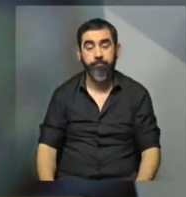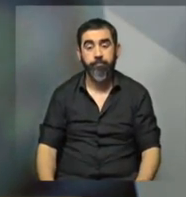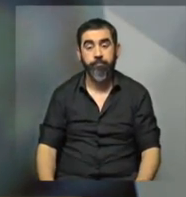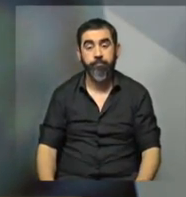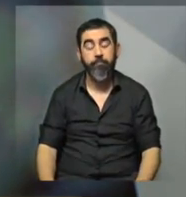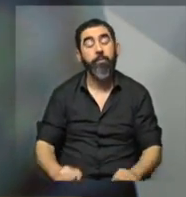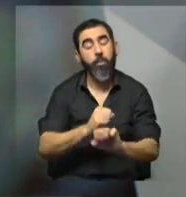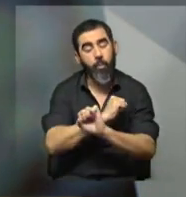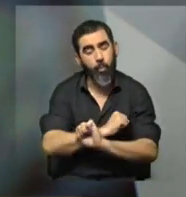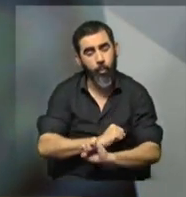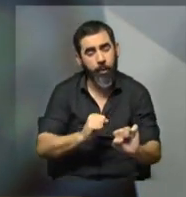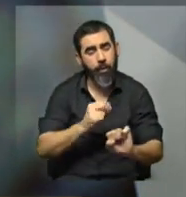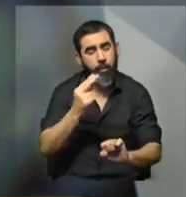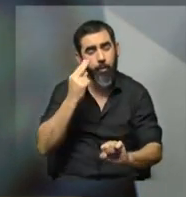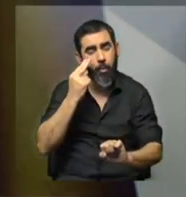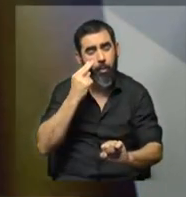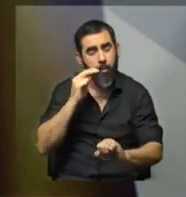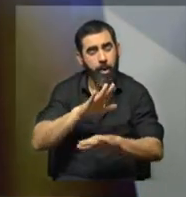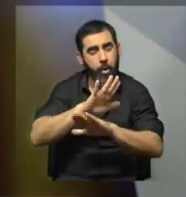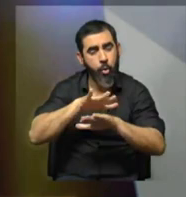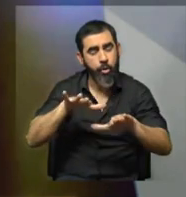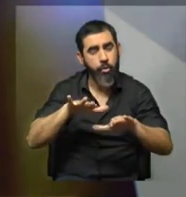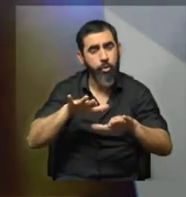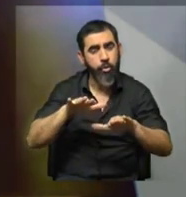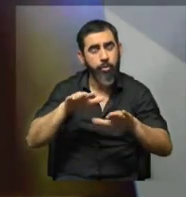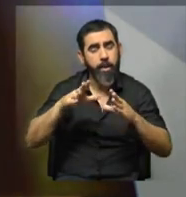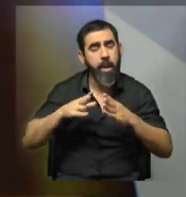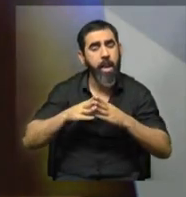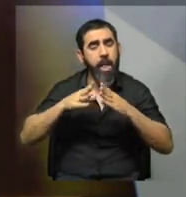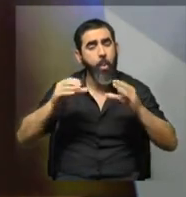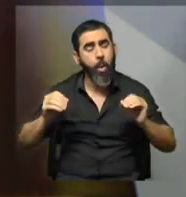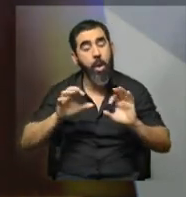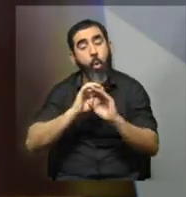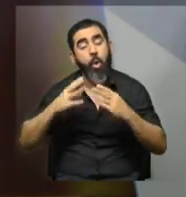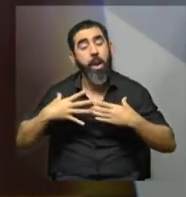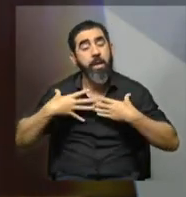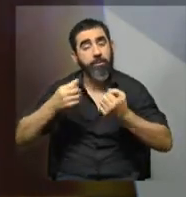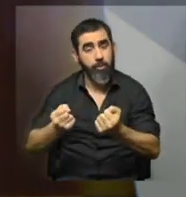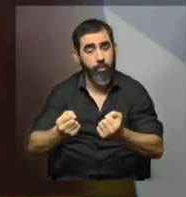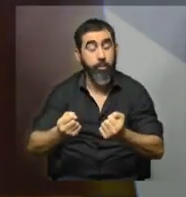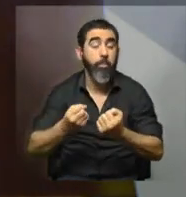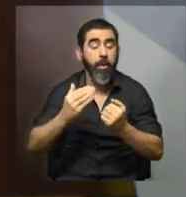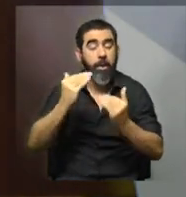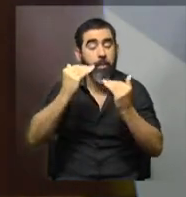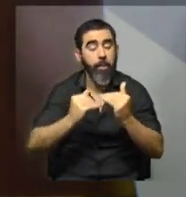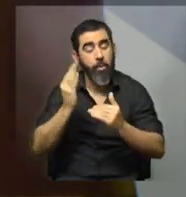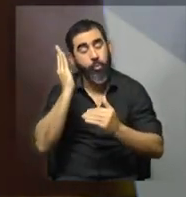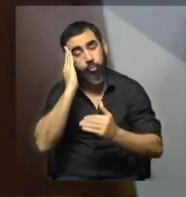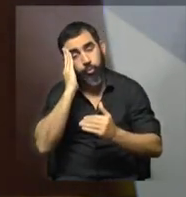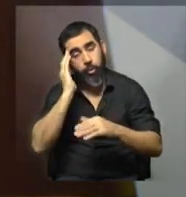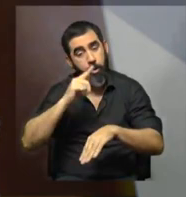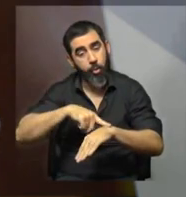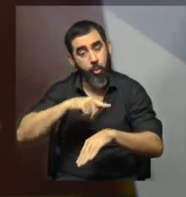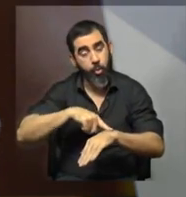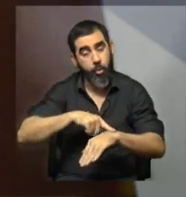¿Puede tener problemas también la niña, el niño, en su rendimiento escolar o en su salud por tener ya sea menos descanso del necesario o un